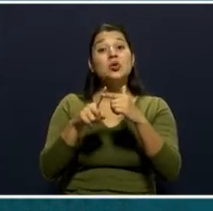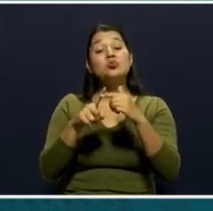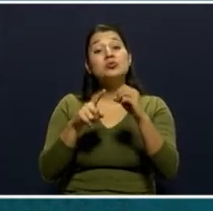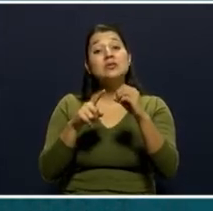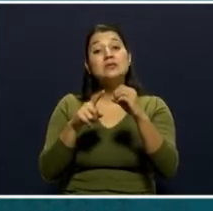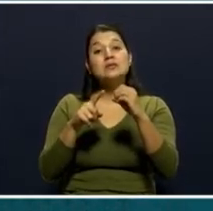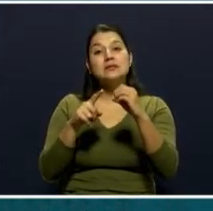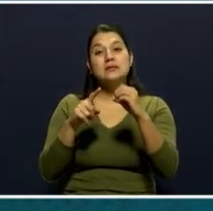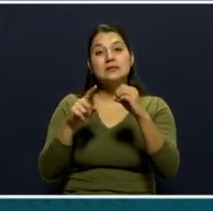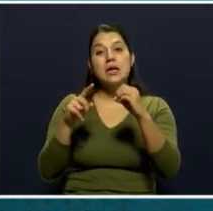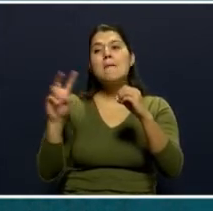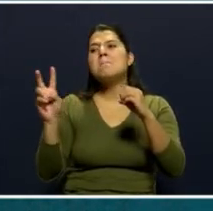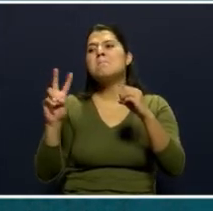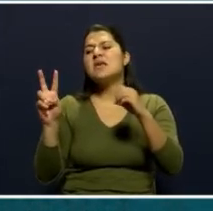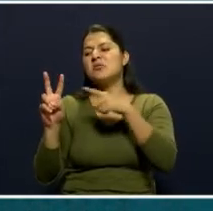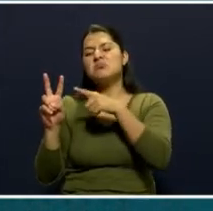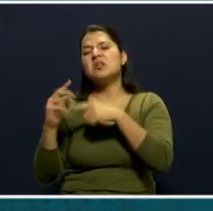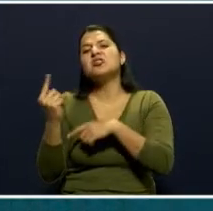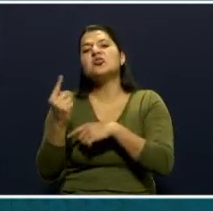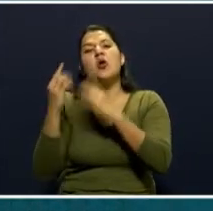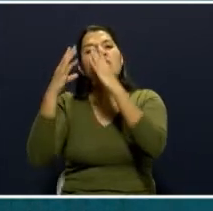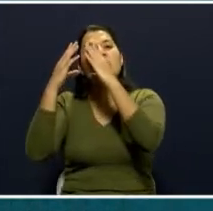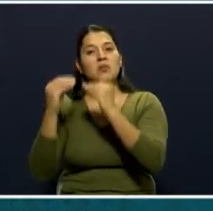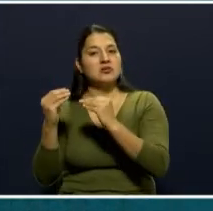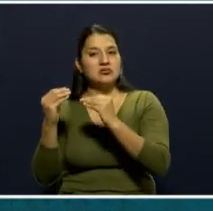célula, pues